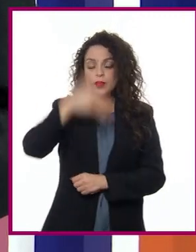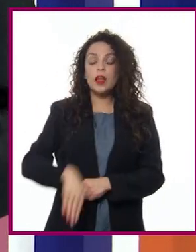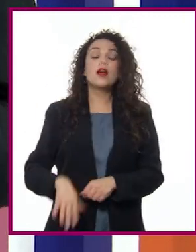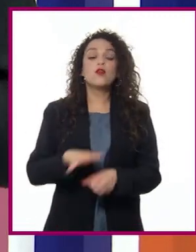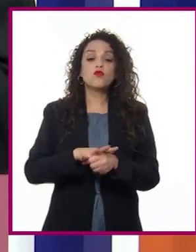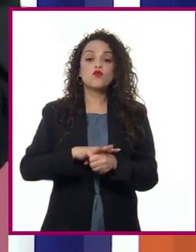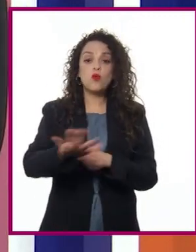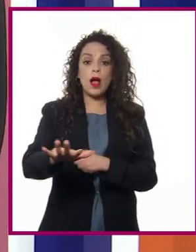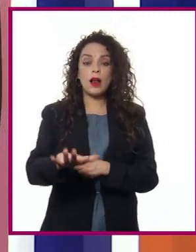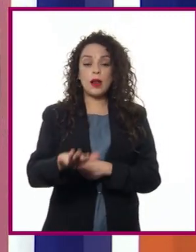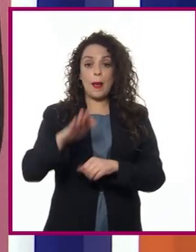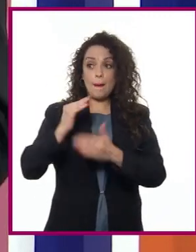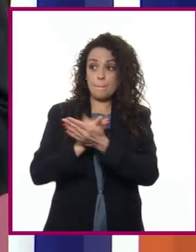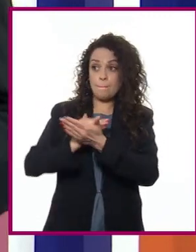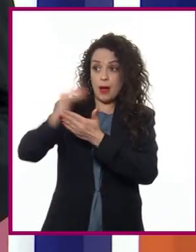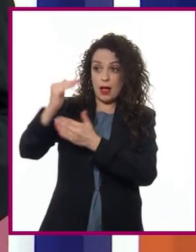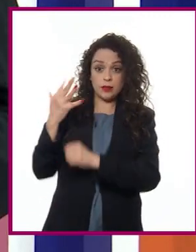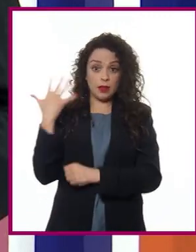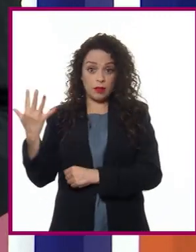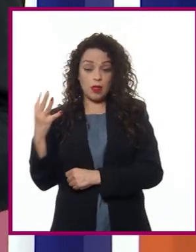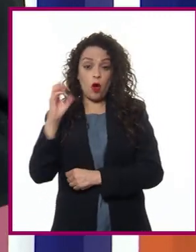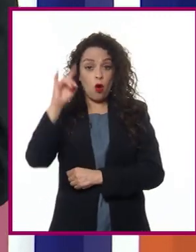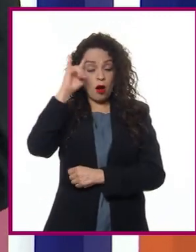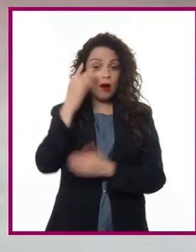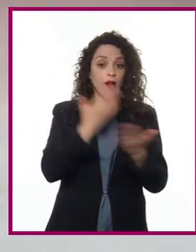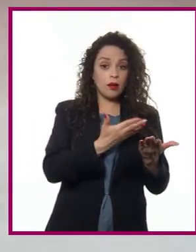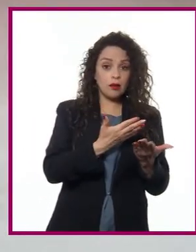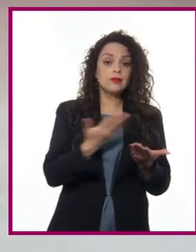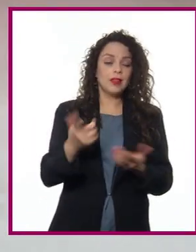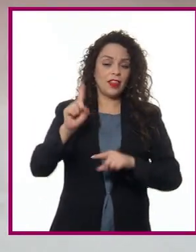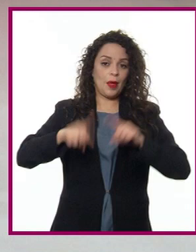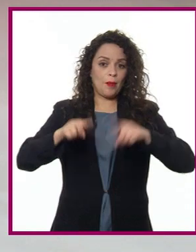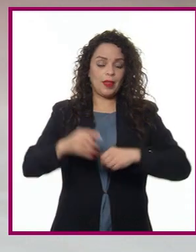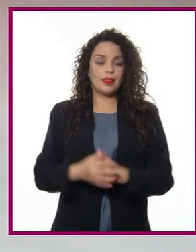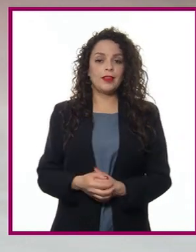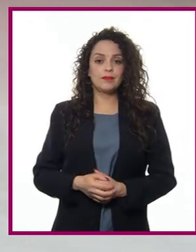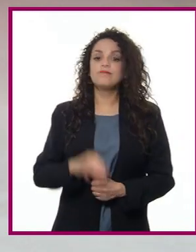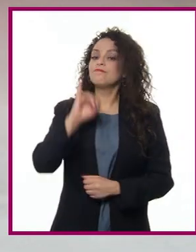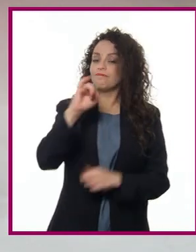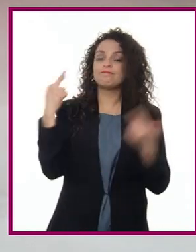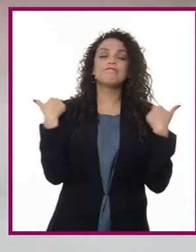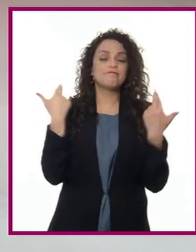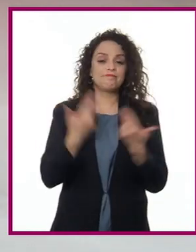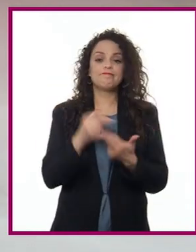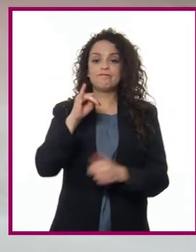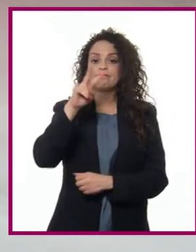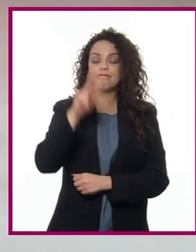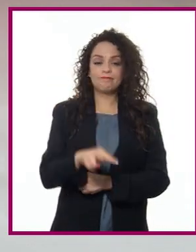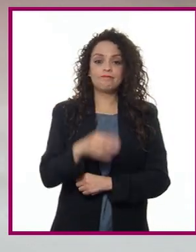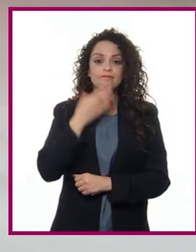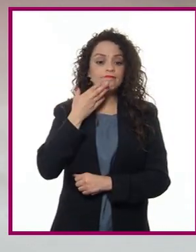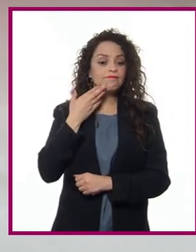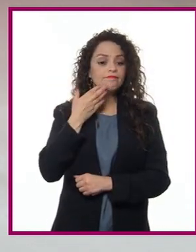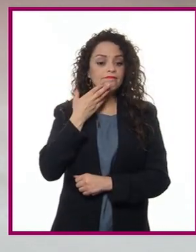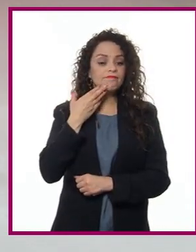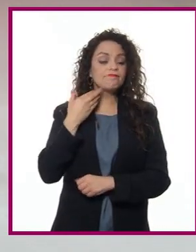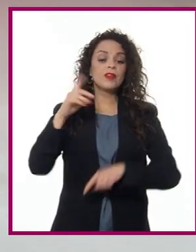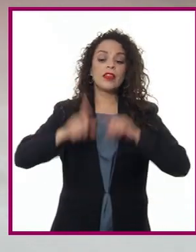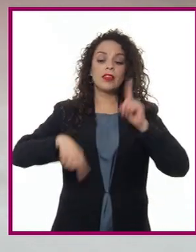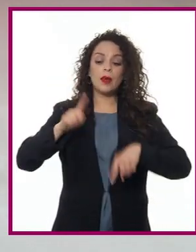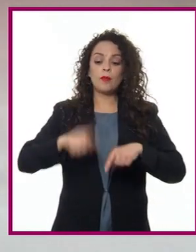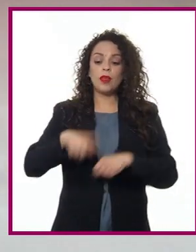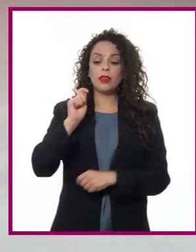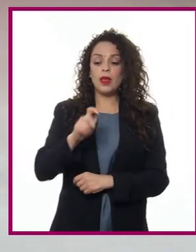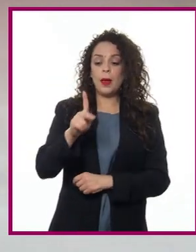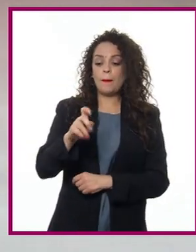dirección aumenta o disminuye observando la tabla periódica. Así es, profesor. La electronegatividad varía en forma